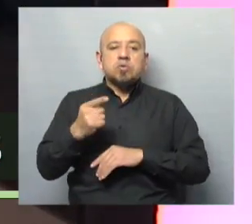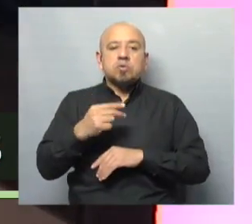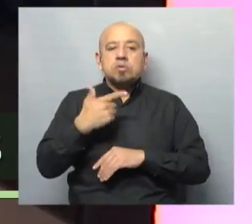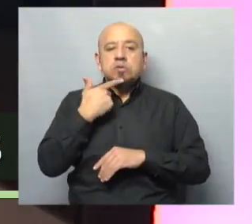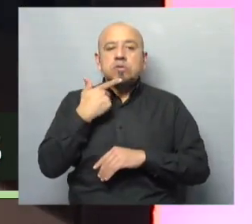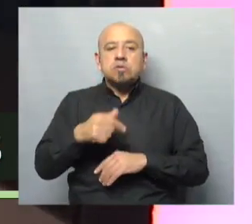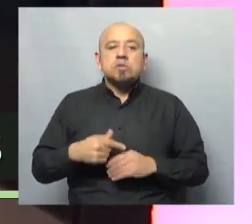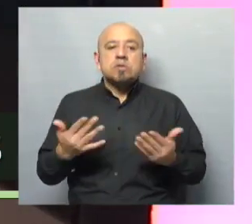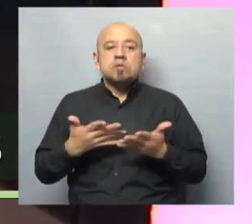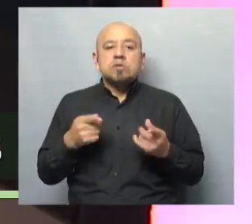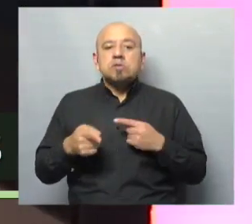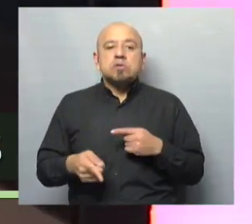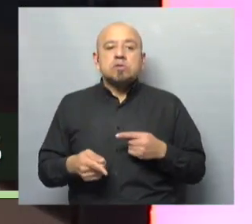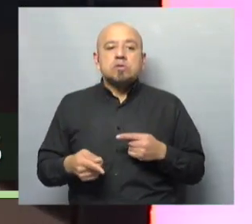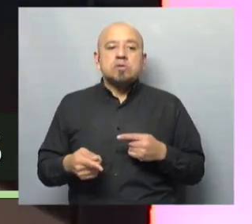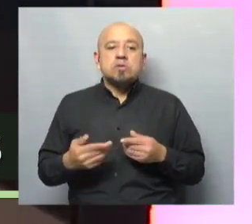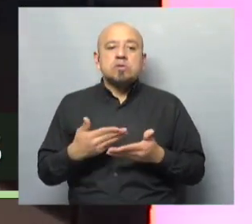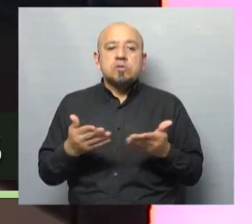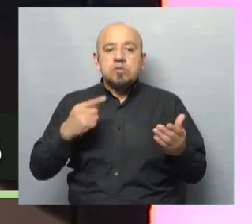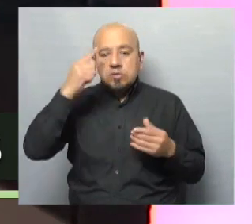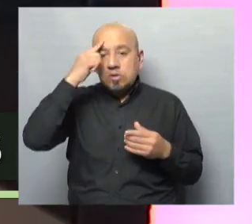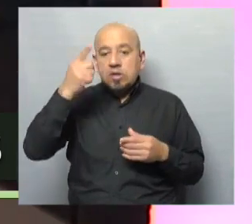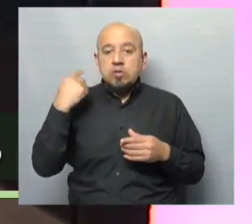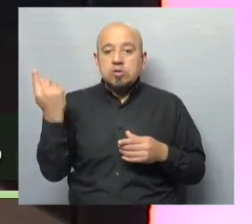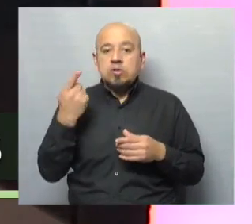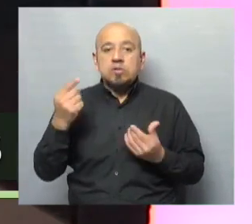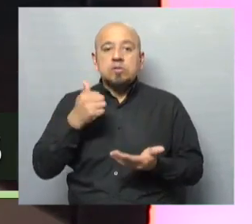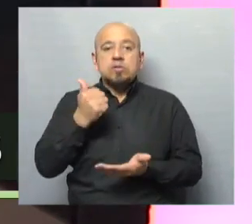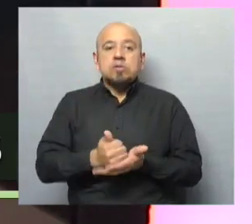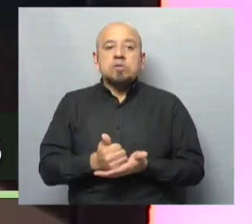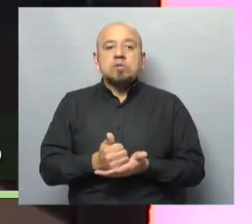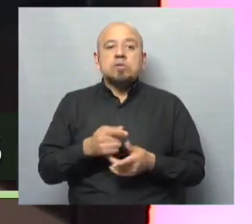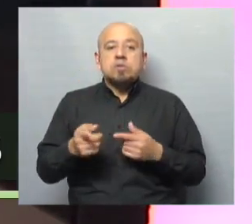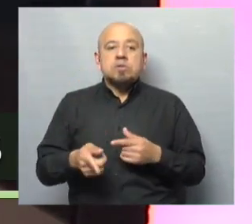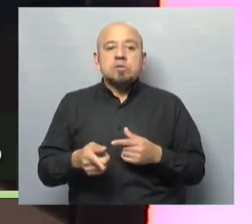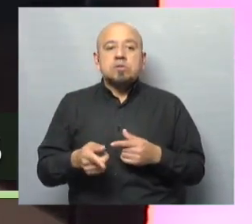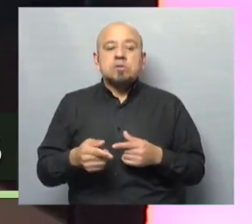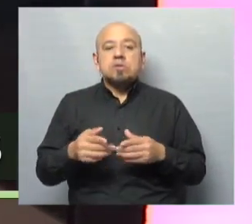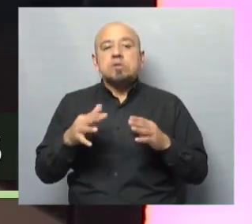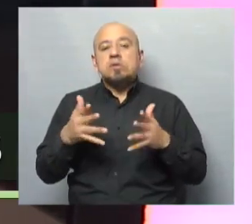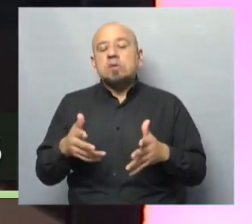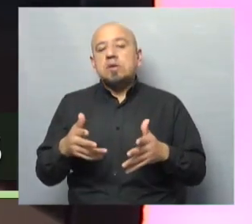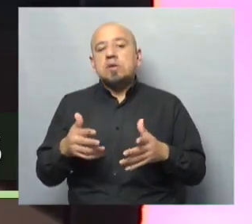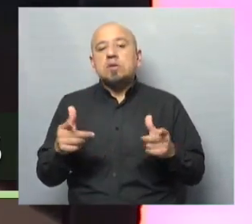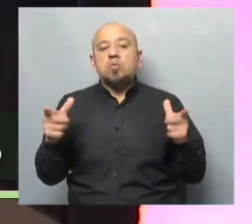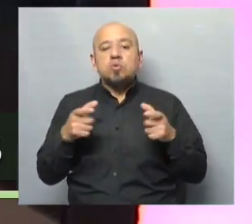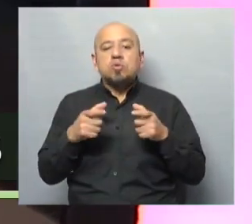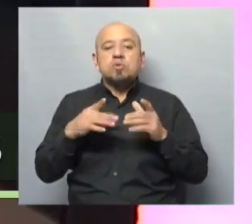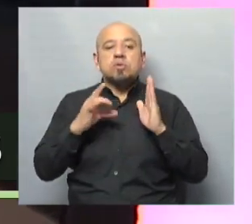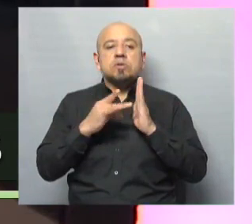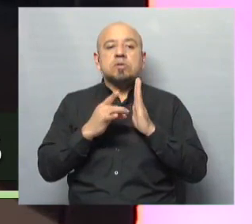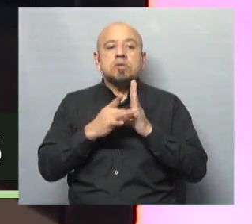en algunos minutos y con presencia internacional va a estar dando comienzo el simposio de calidad